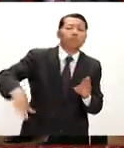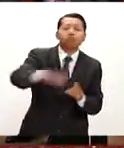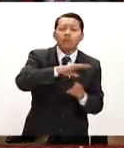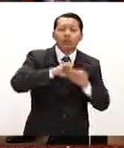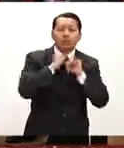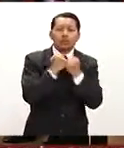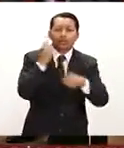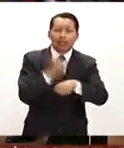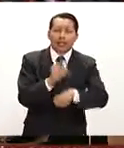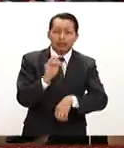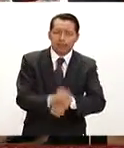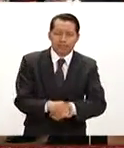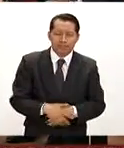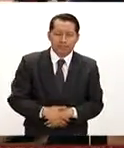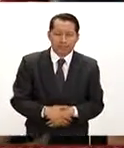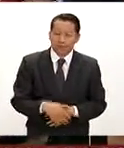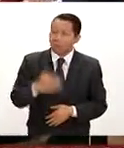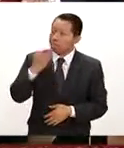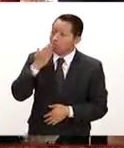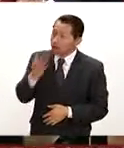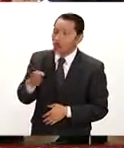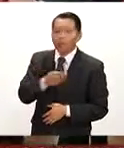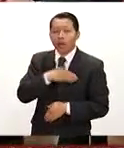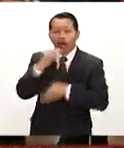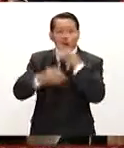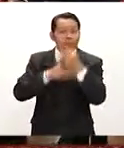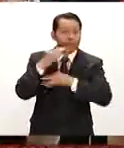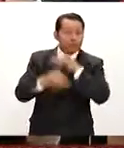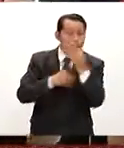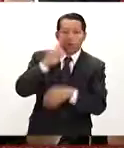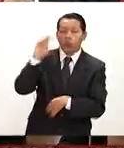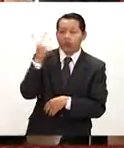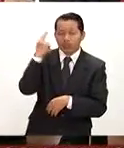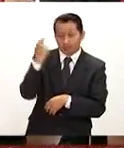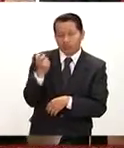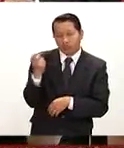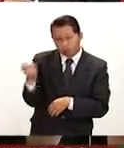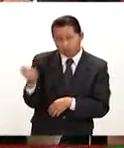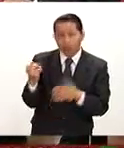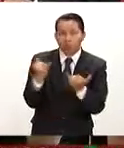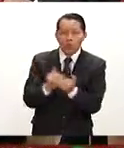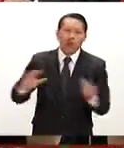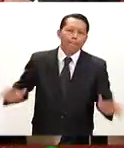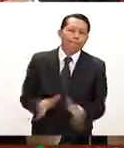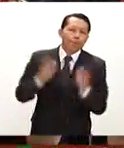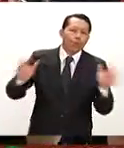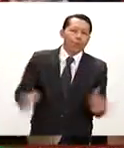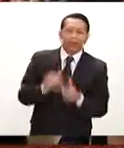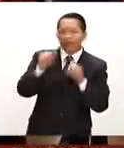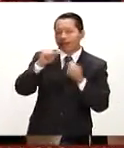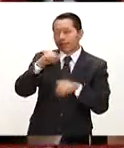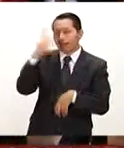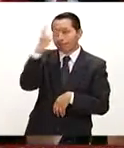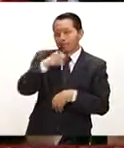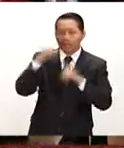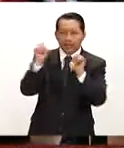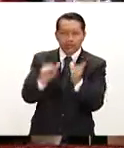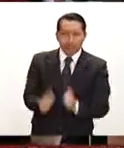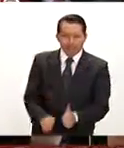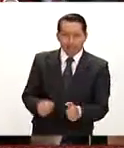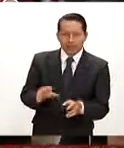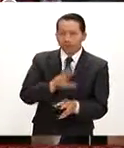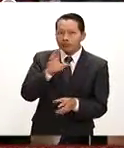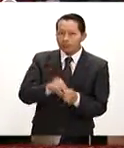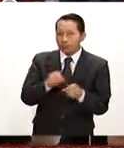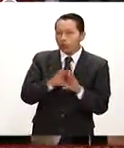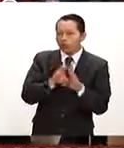Claro, sin duda. Pues es una muy buena noticia que universidades como la de usted impulsen el arte, las bellas artes en sus